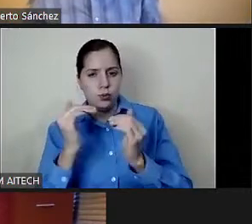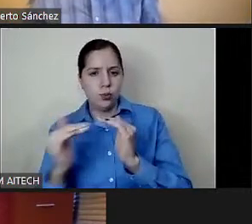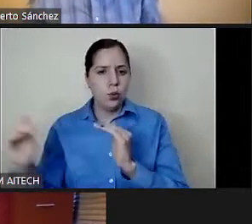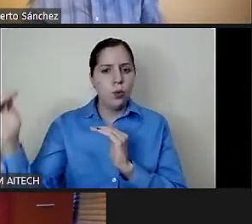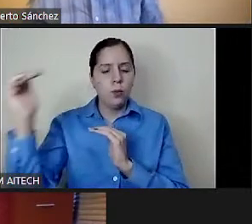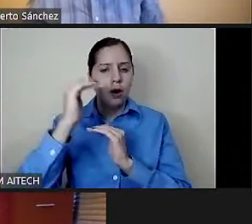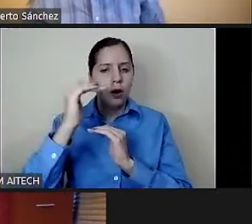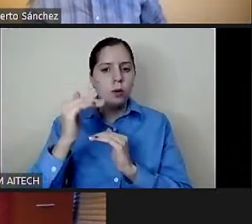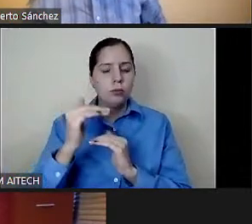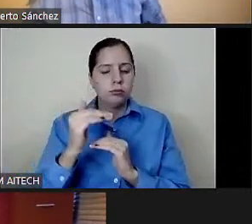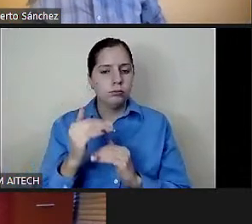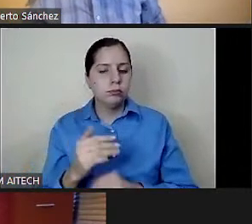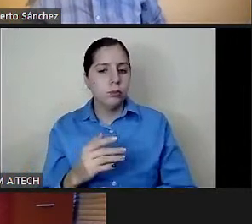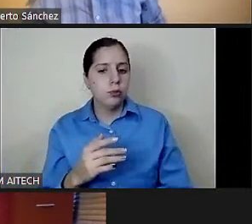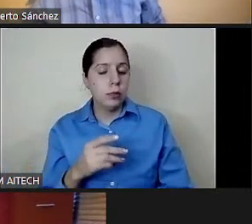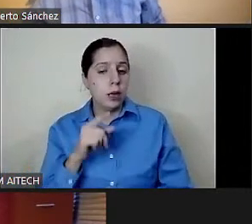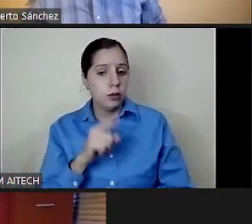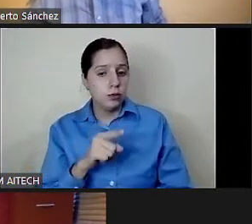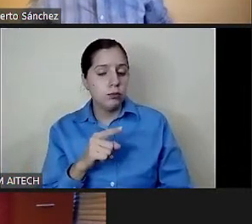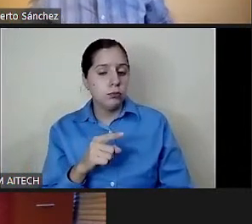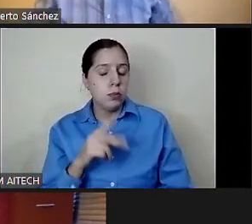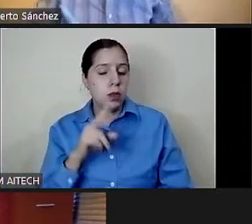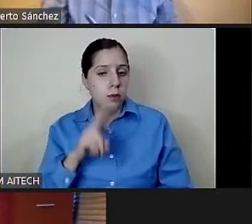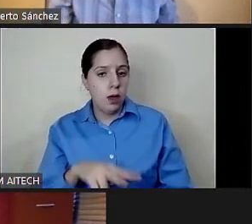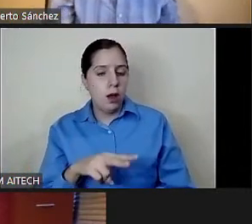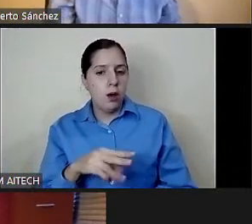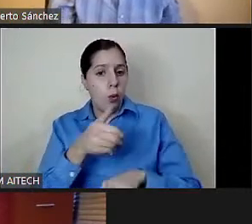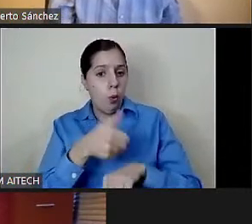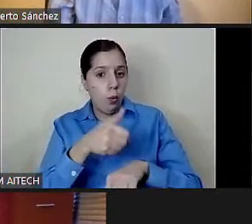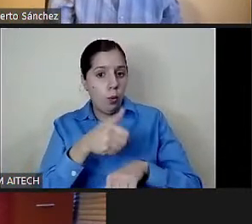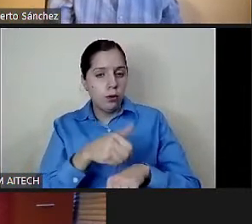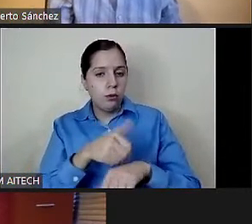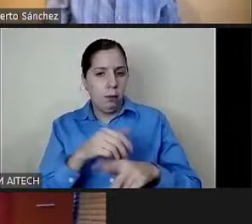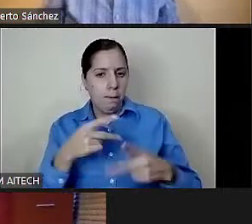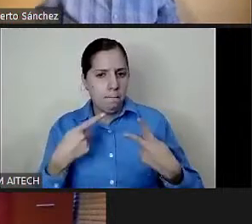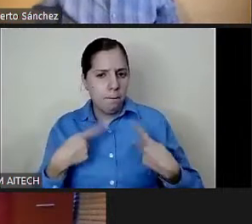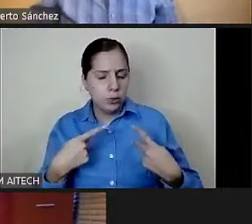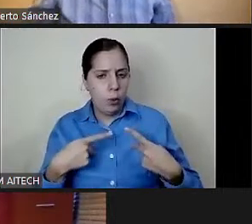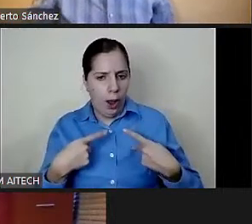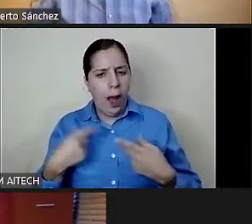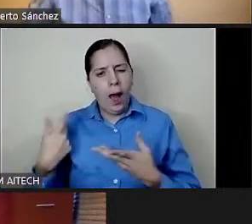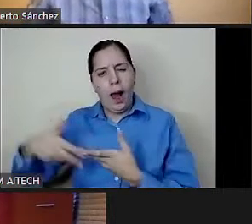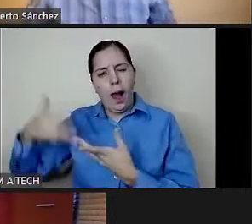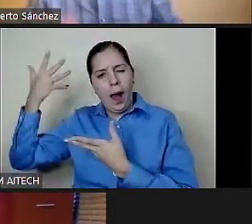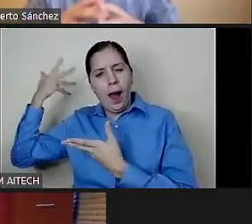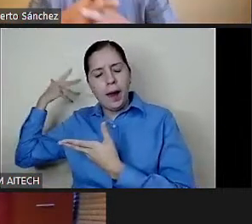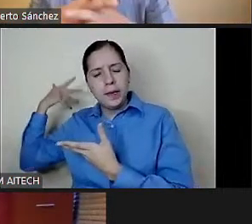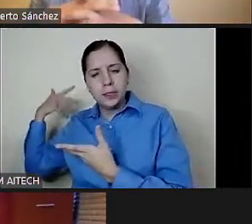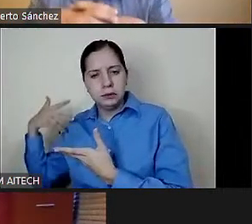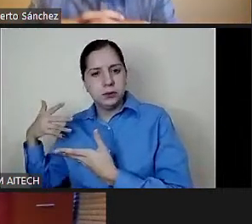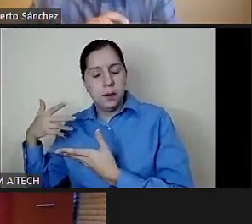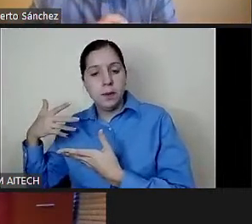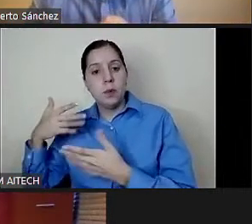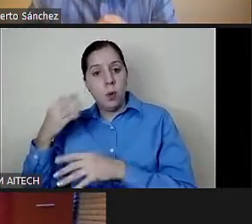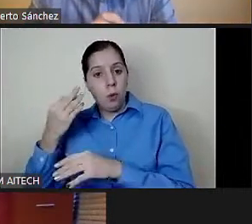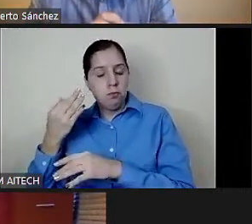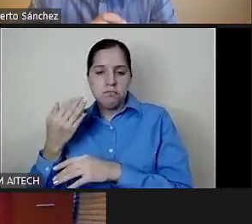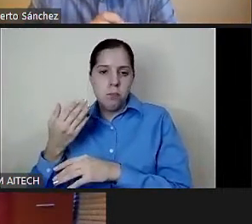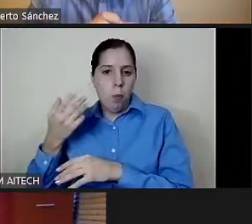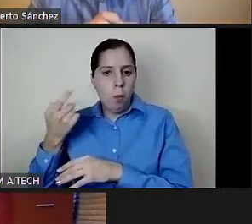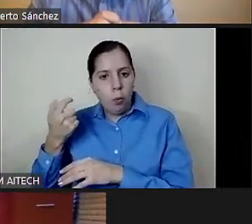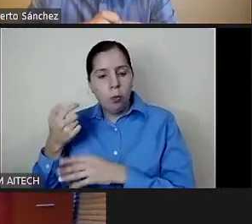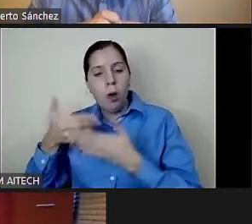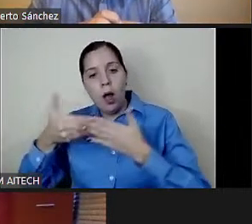sí mismos, ¿no? Son números más altos que el proceso electoral pasado, a sabiendas de que el contexto y el panorama